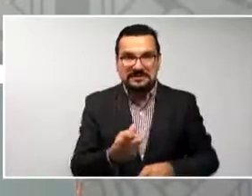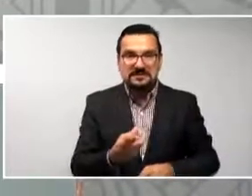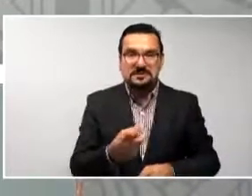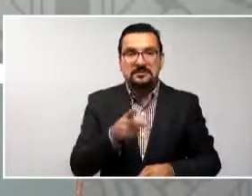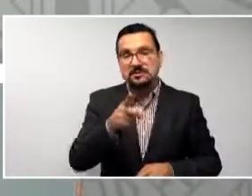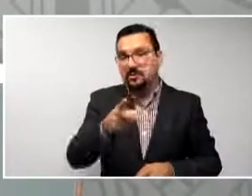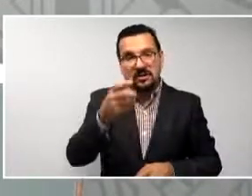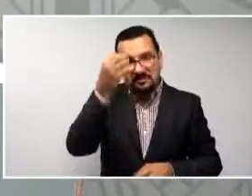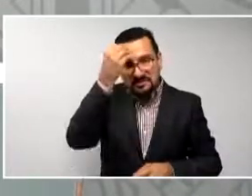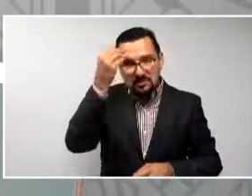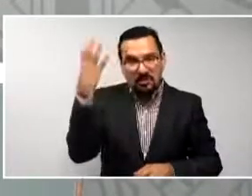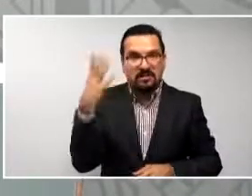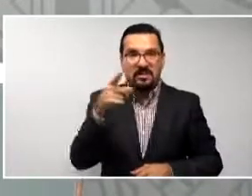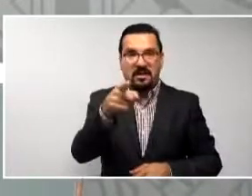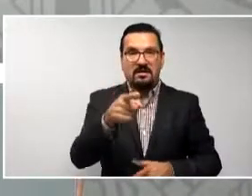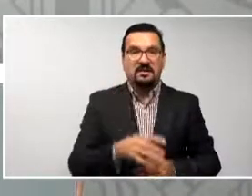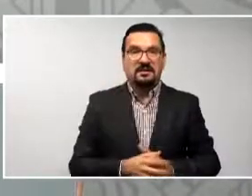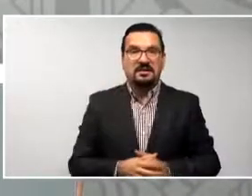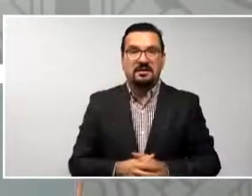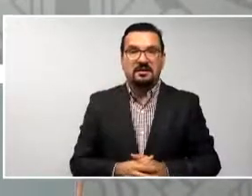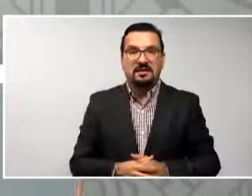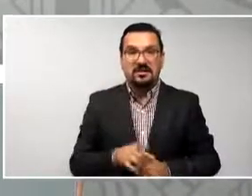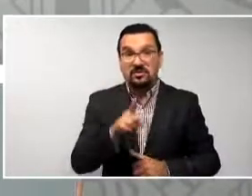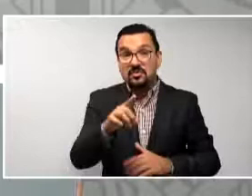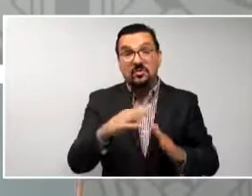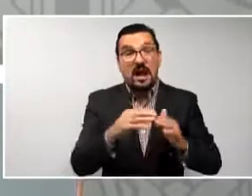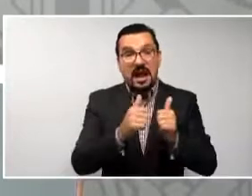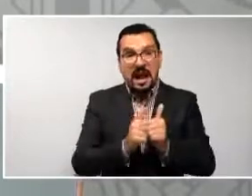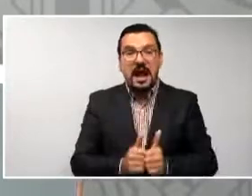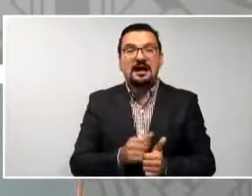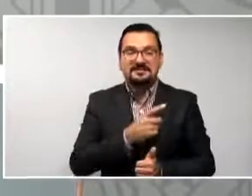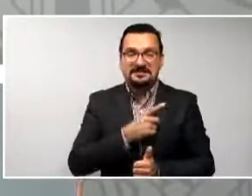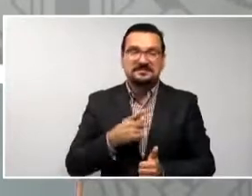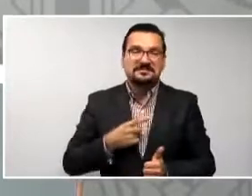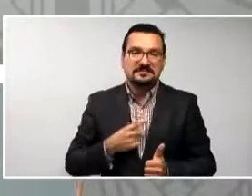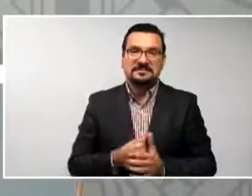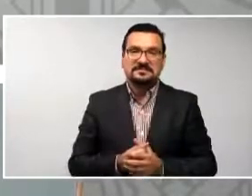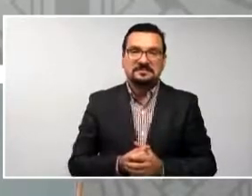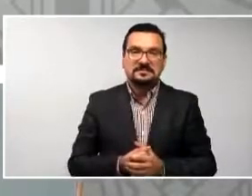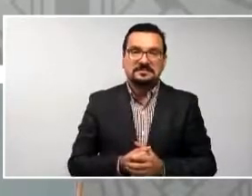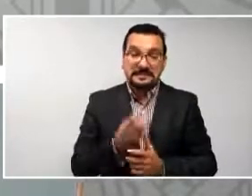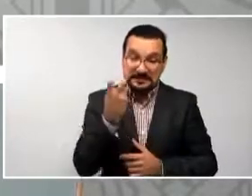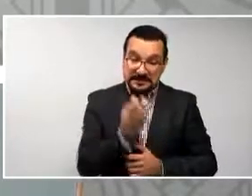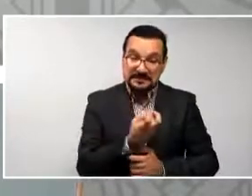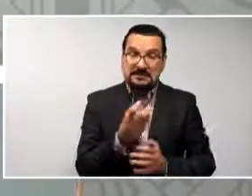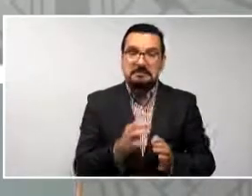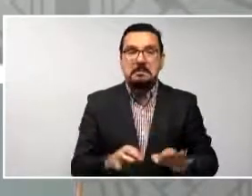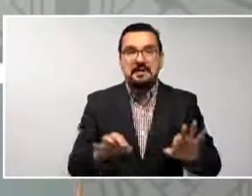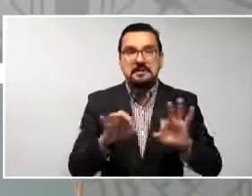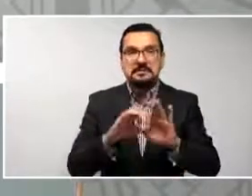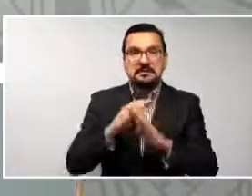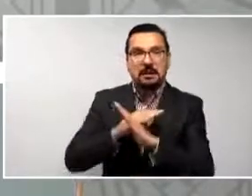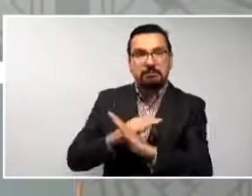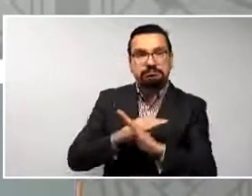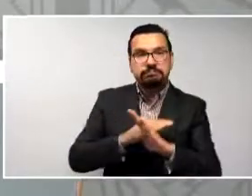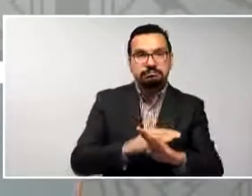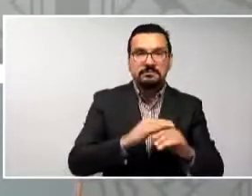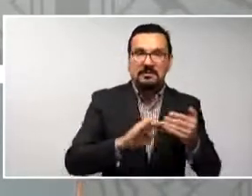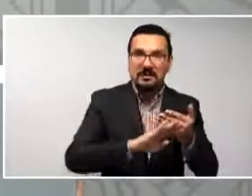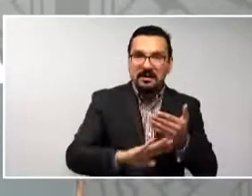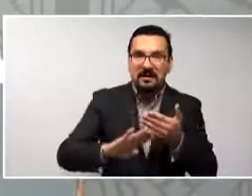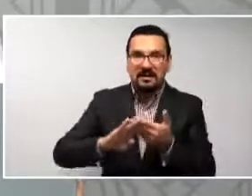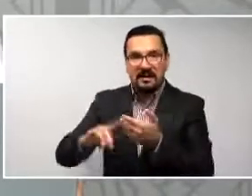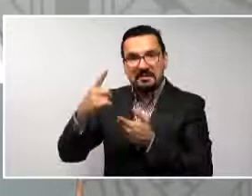no se te olvide quedarte en casa sigue siendo la mejor medicina para la